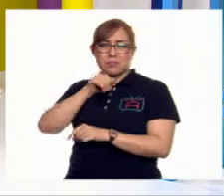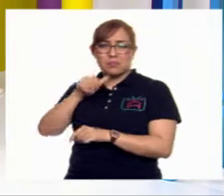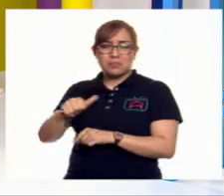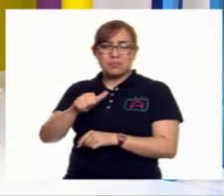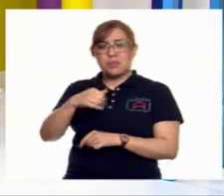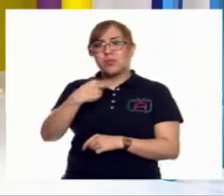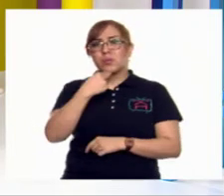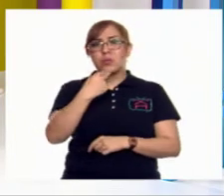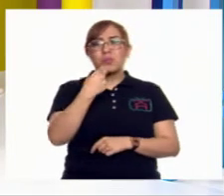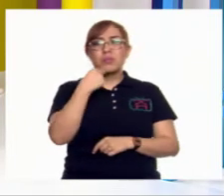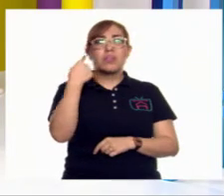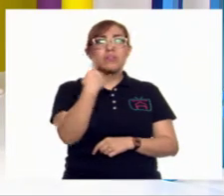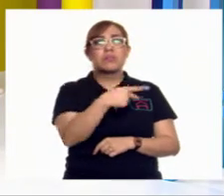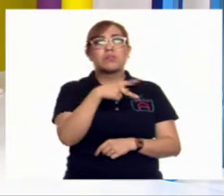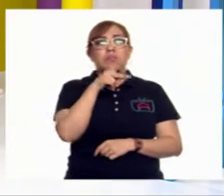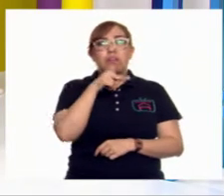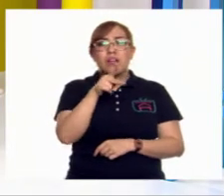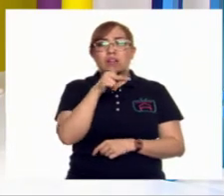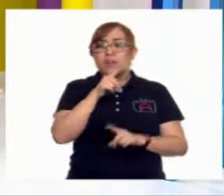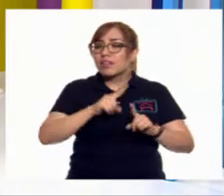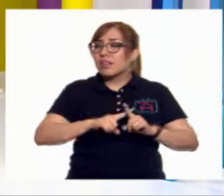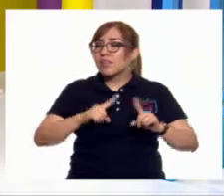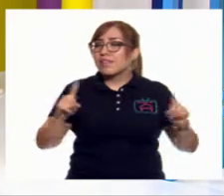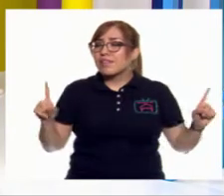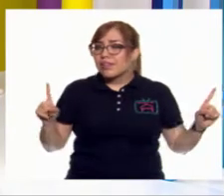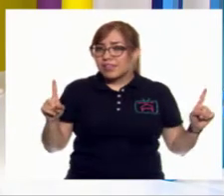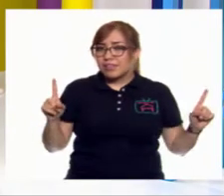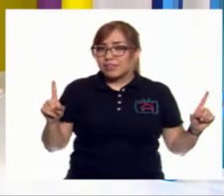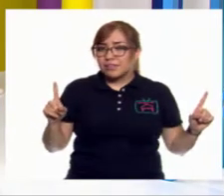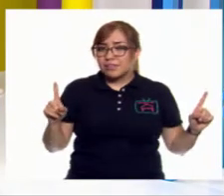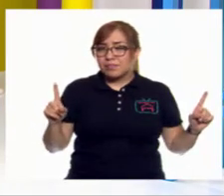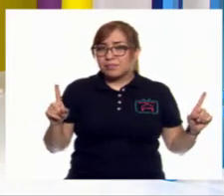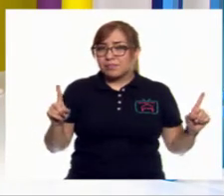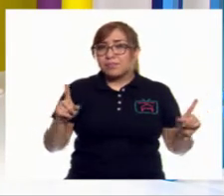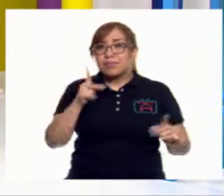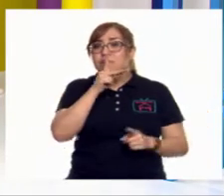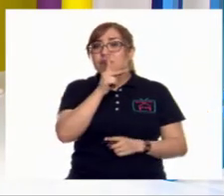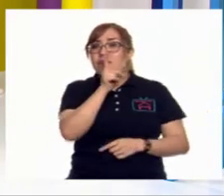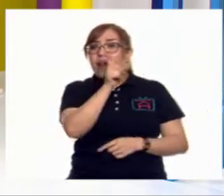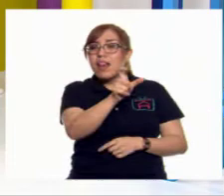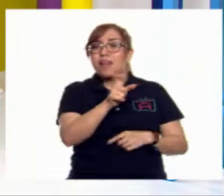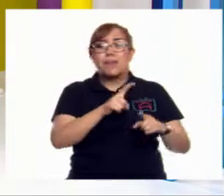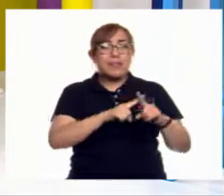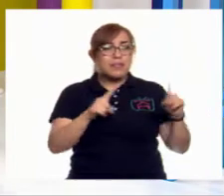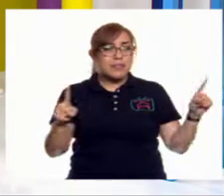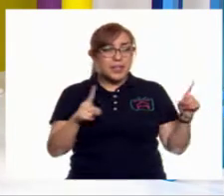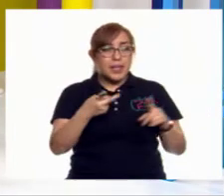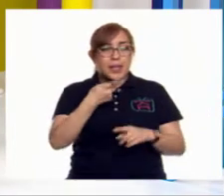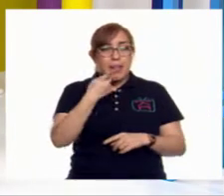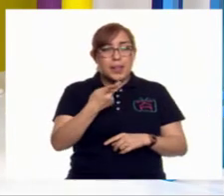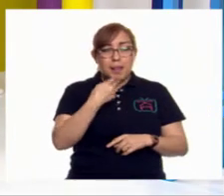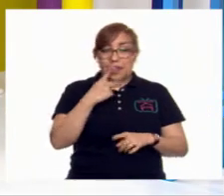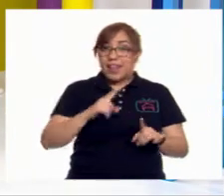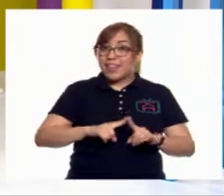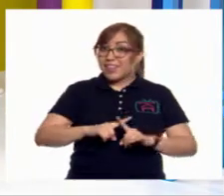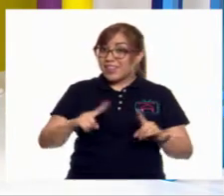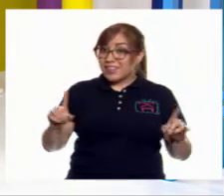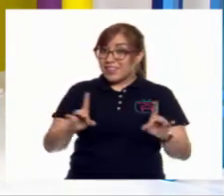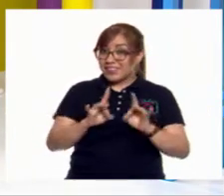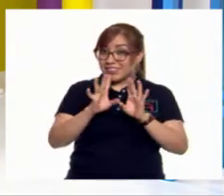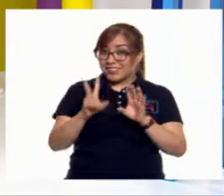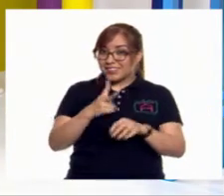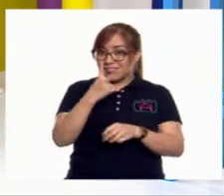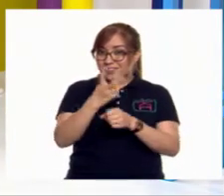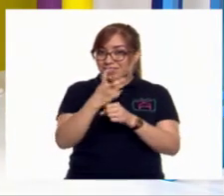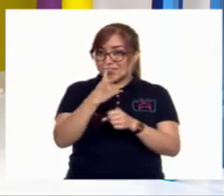tono, otras palabras, a la segunda situación donde él es quien desea algo y entonces se